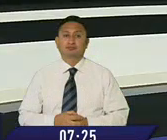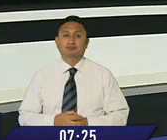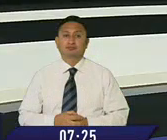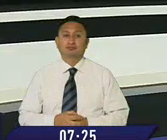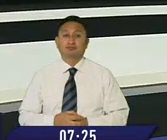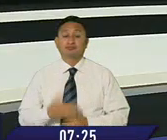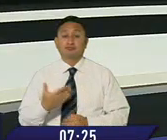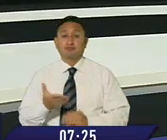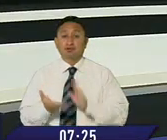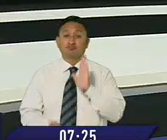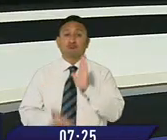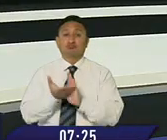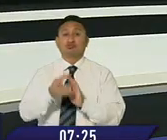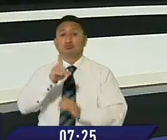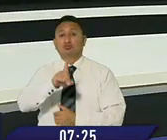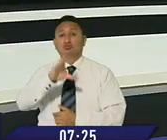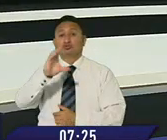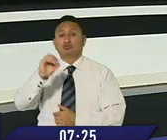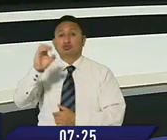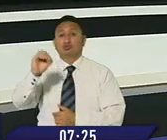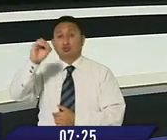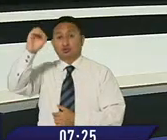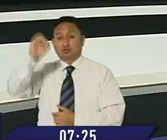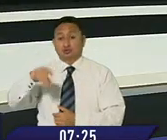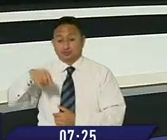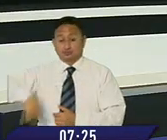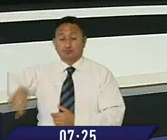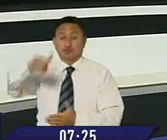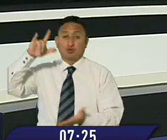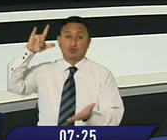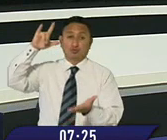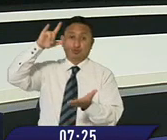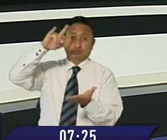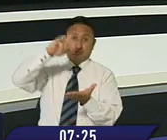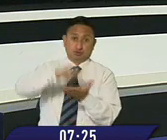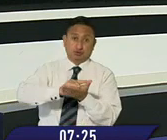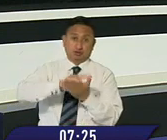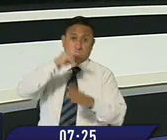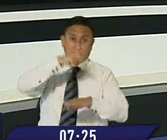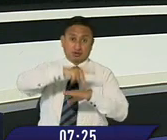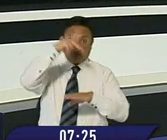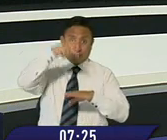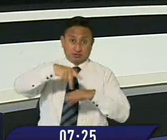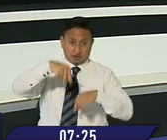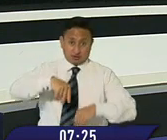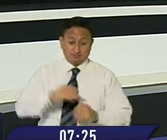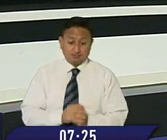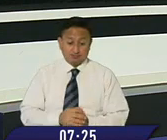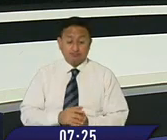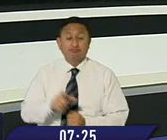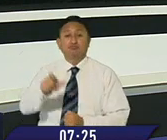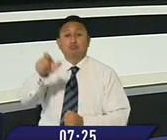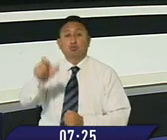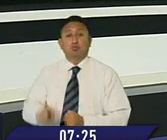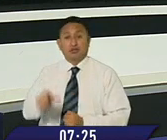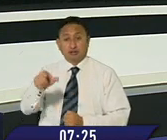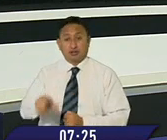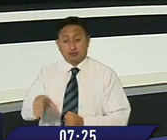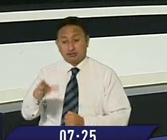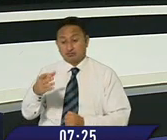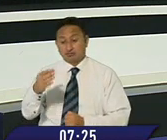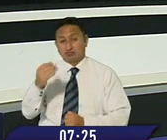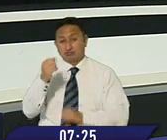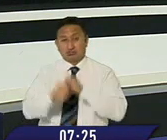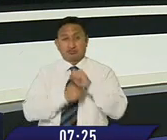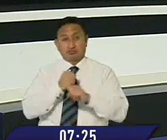Al 100% los aforos de las áreas de preembarque y arribos del aeropuerto Mariscal Sucre. Además, los pasajeros menores a los